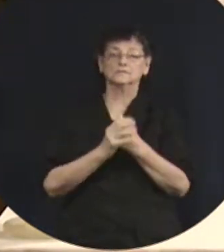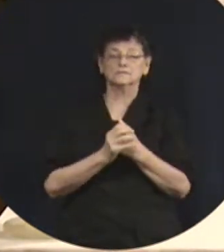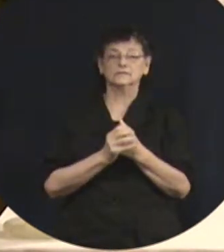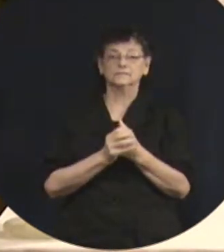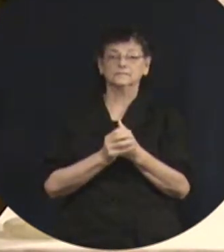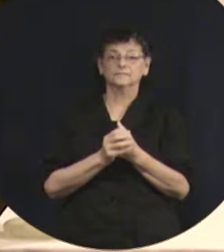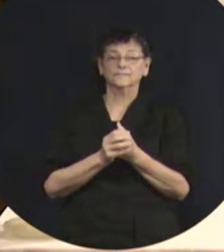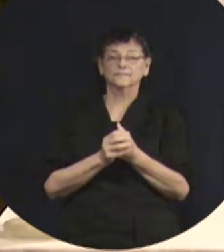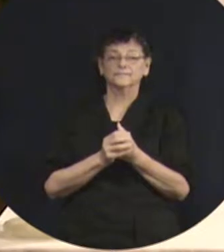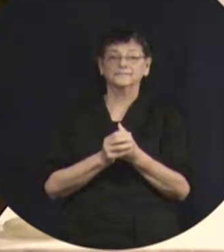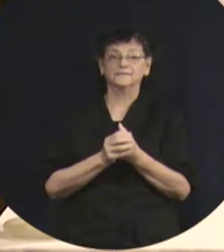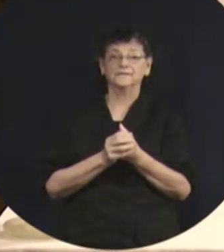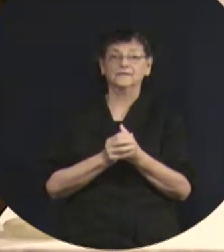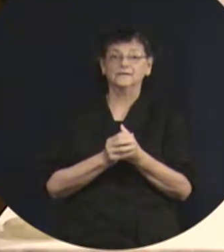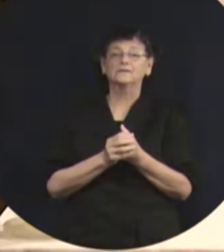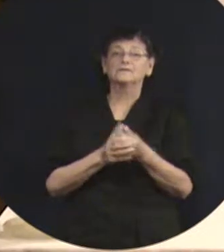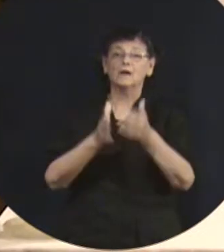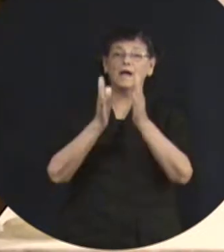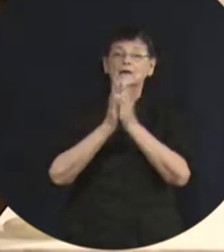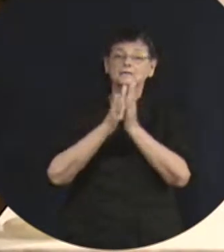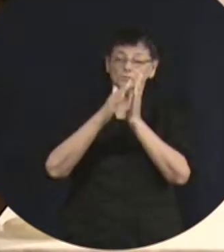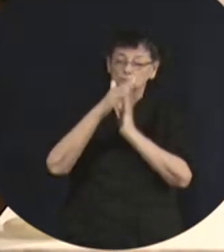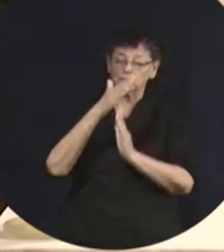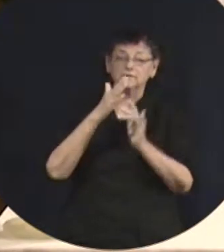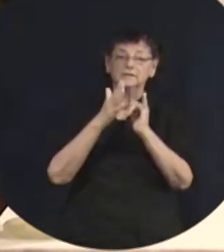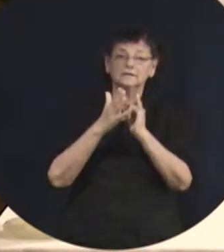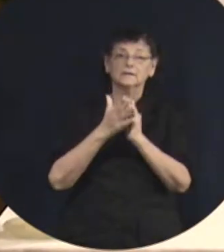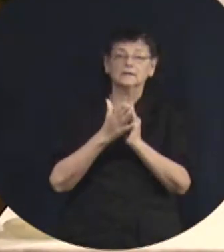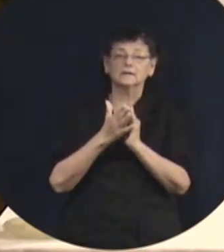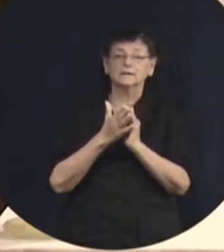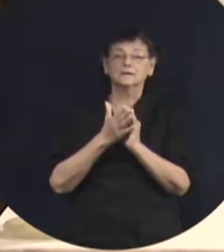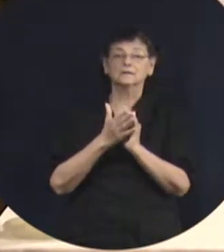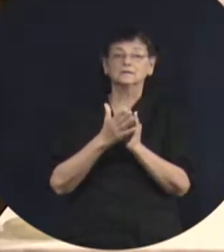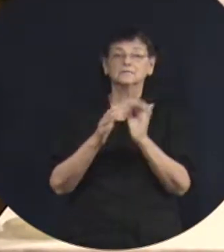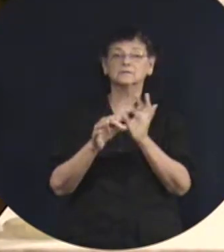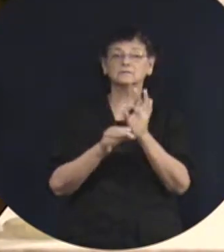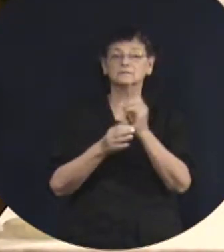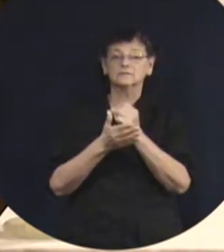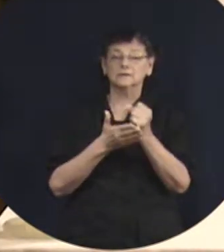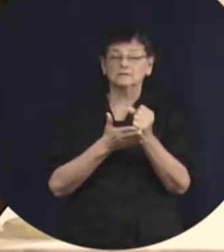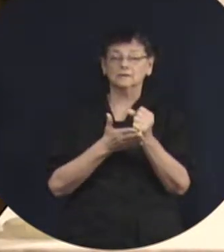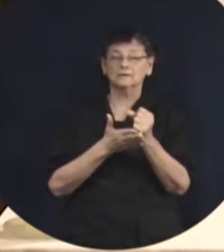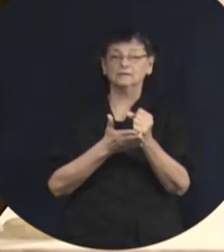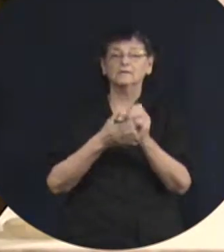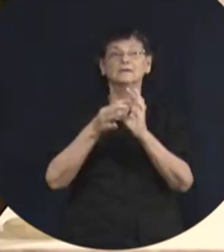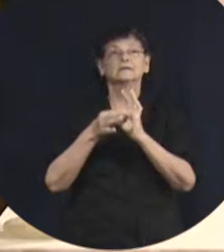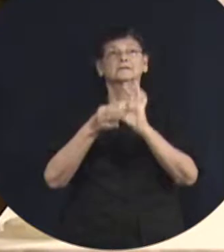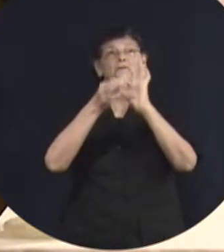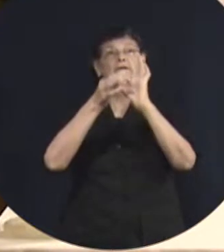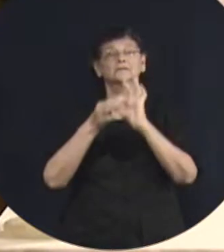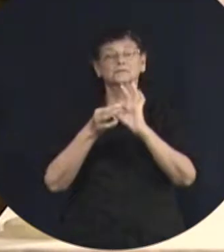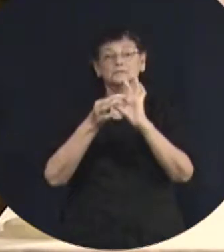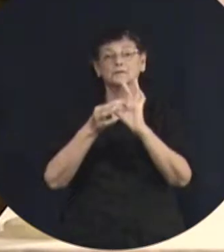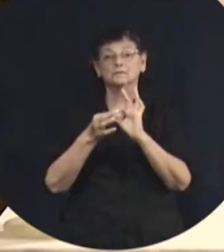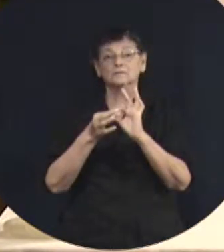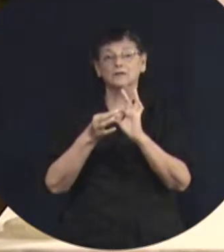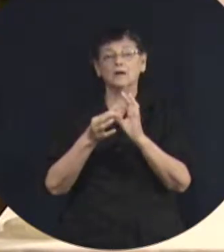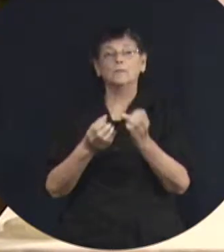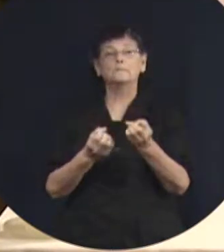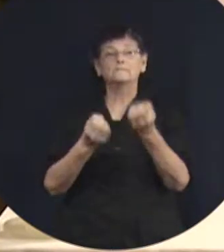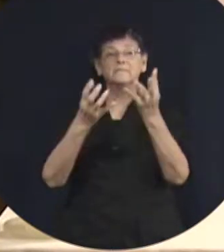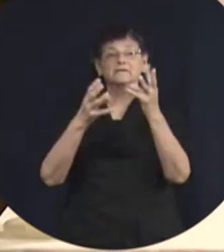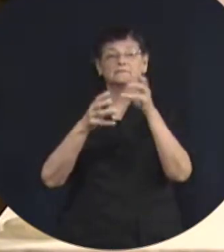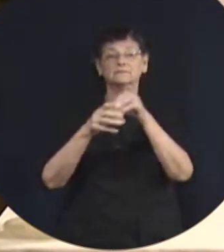tu presencia. Te pedimos humildemente que el Espíritu Santo congregue en la unidad